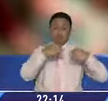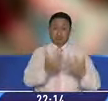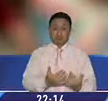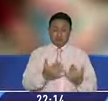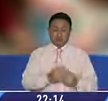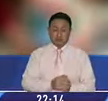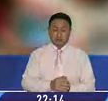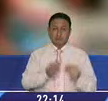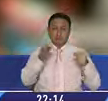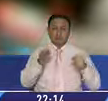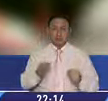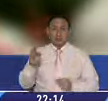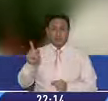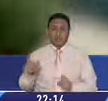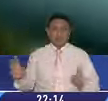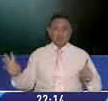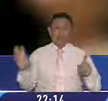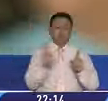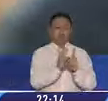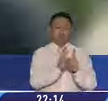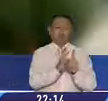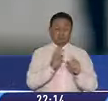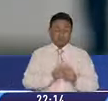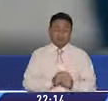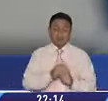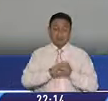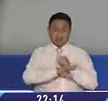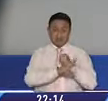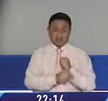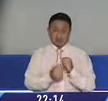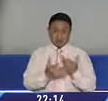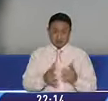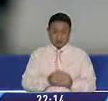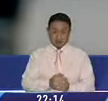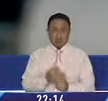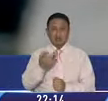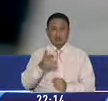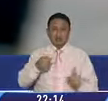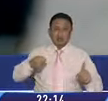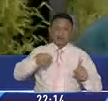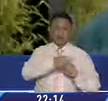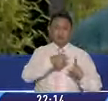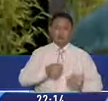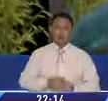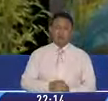fue sorprendido por sujetos que, no conformes con robarle sus pertenencias, lo